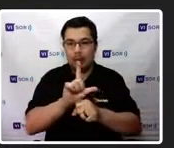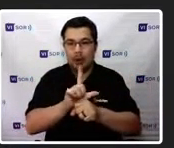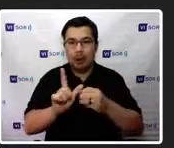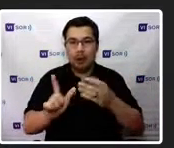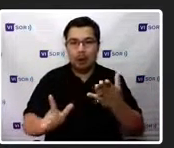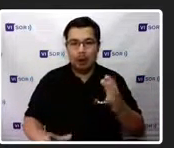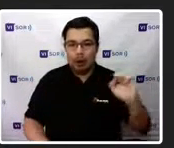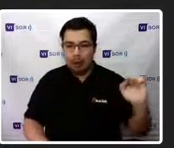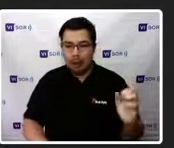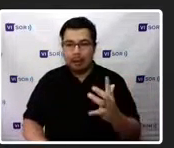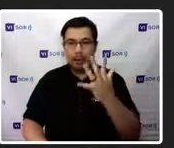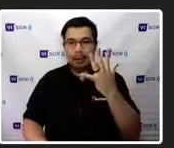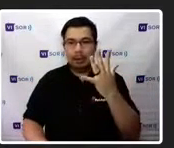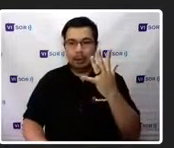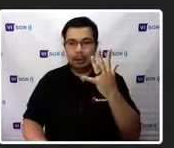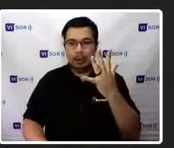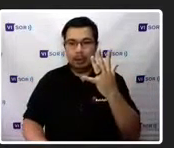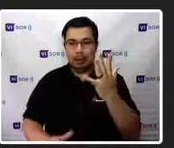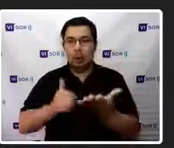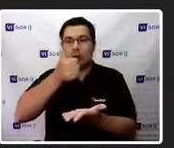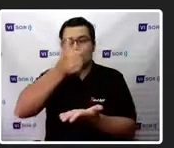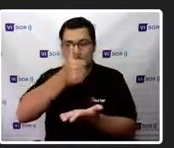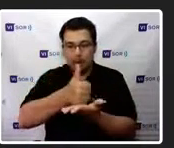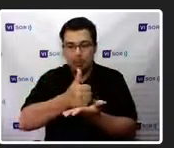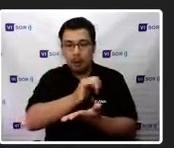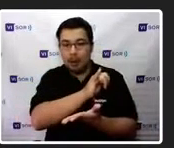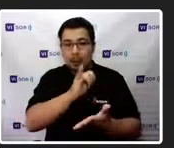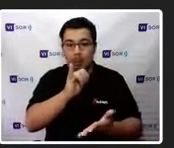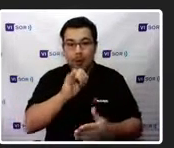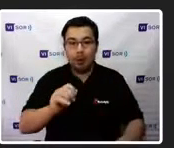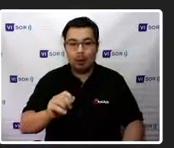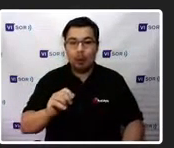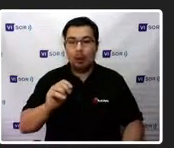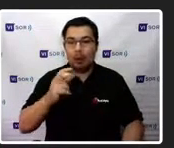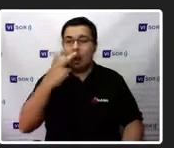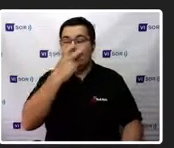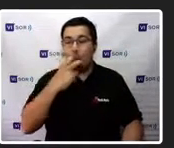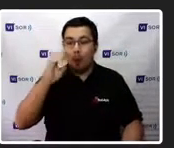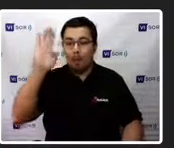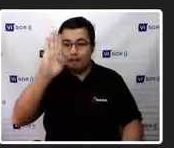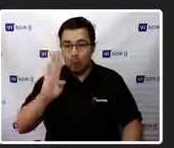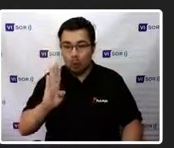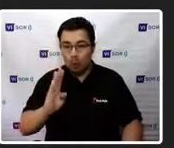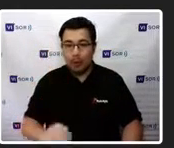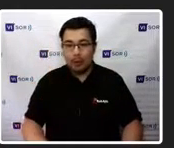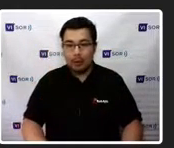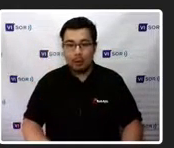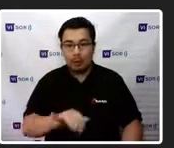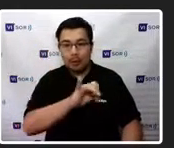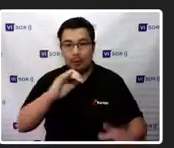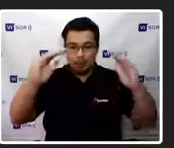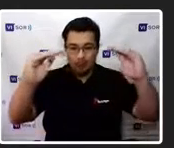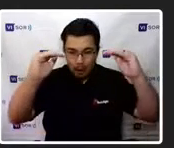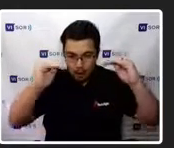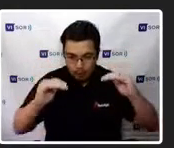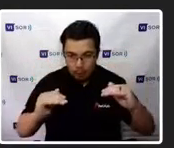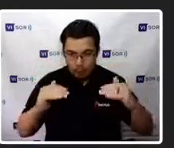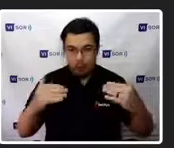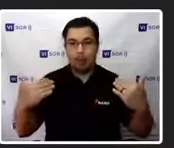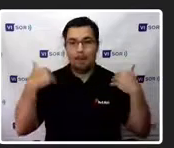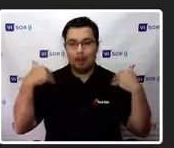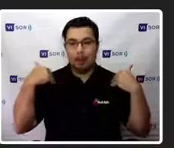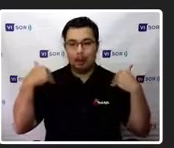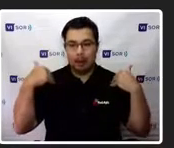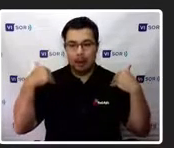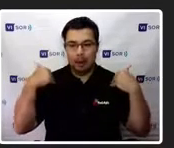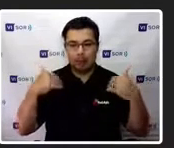debajo de portugués, una práctica laboral de 180 horas que también tiene que el alumno desarrollar, ¿ya? Y la práctica profesional